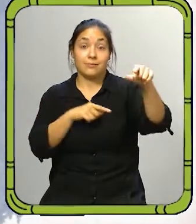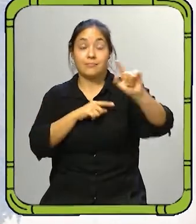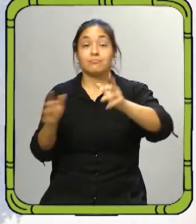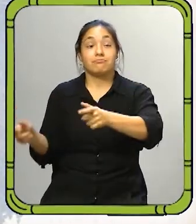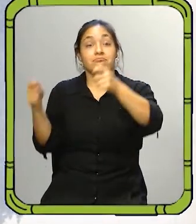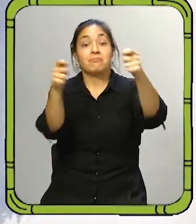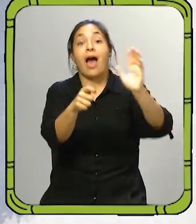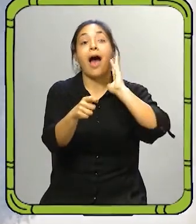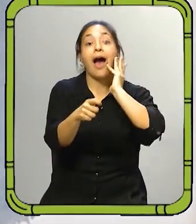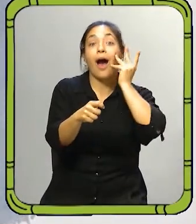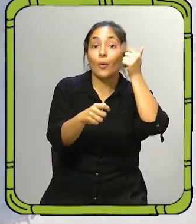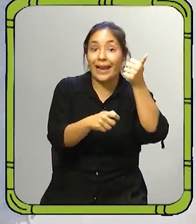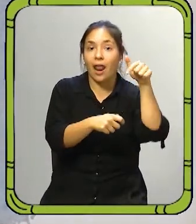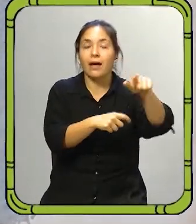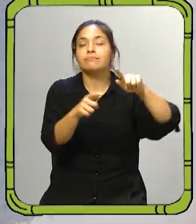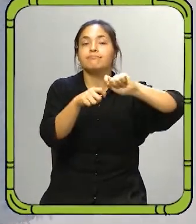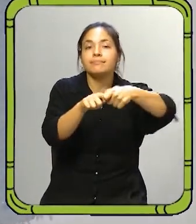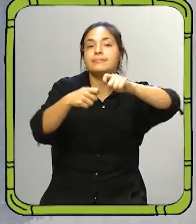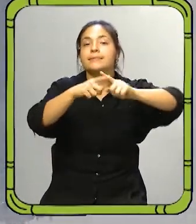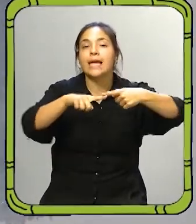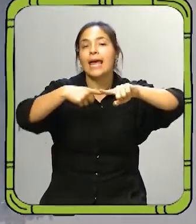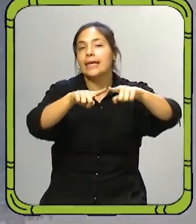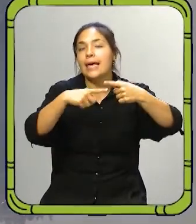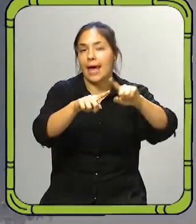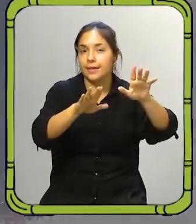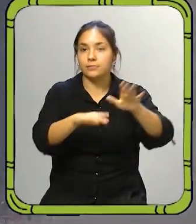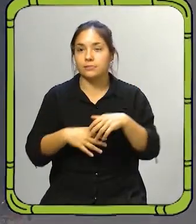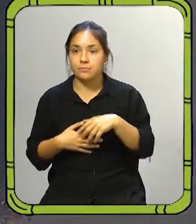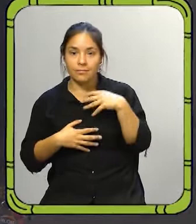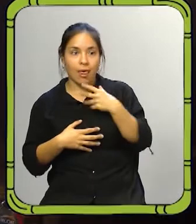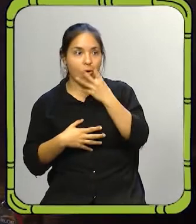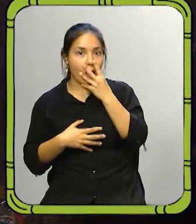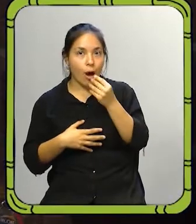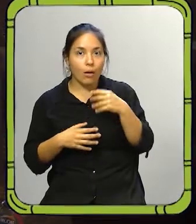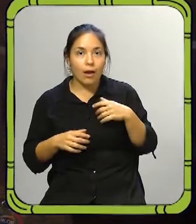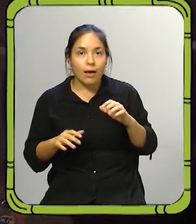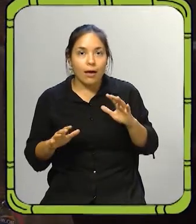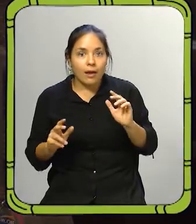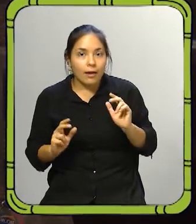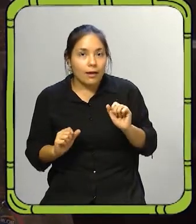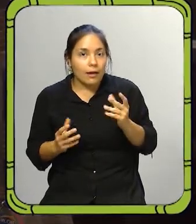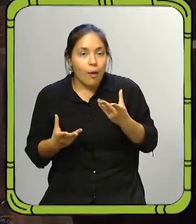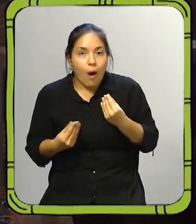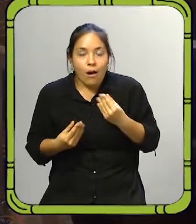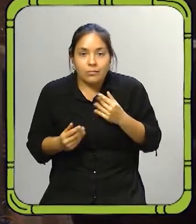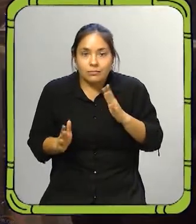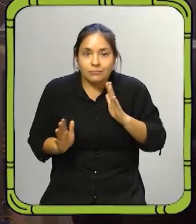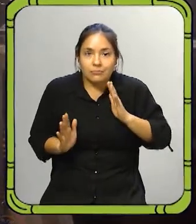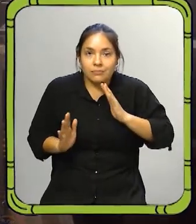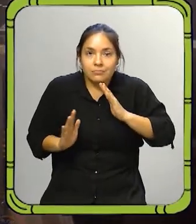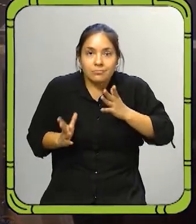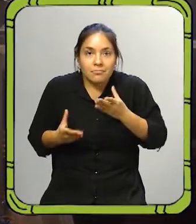para el invierno, seguro. Y el lobito, imagínate, se puso a temblar, requete